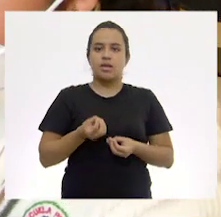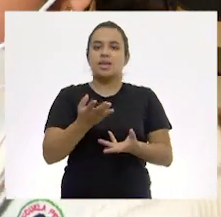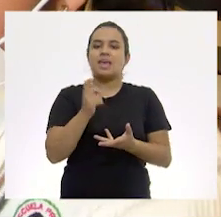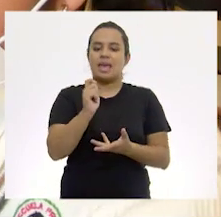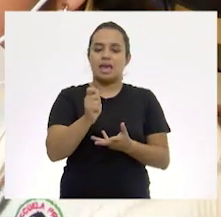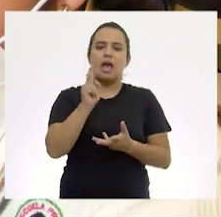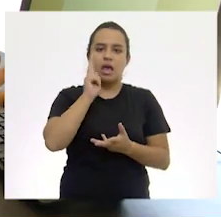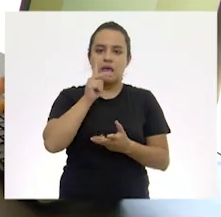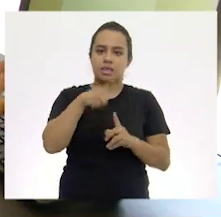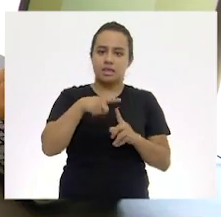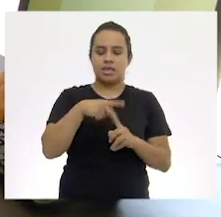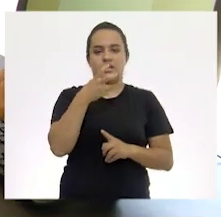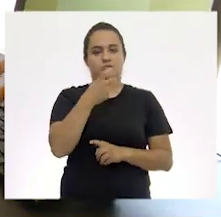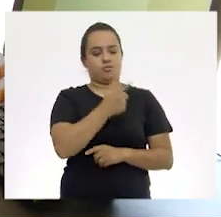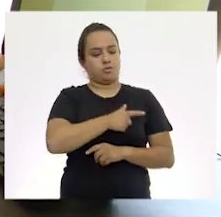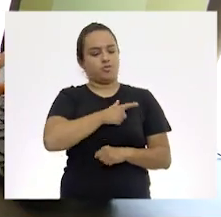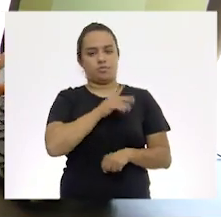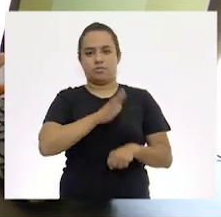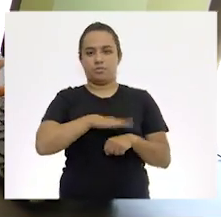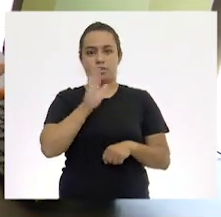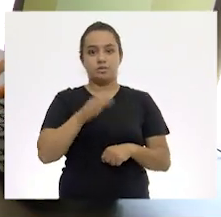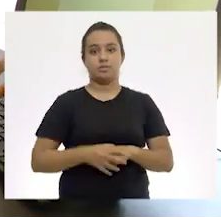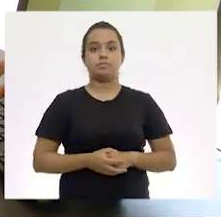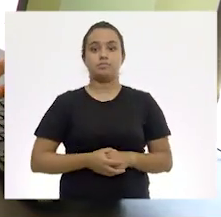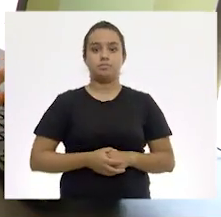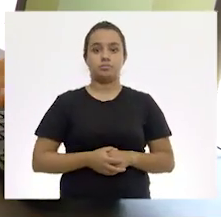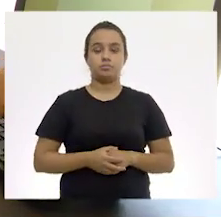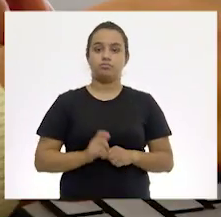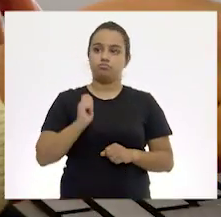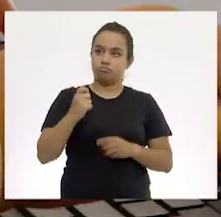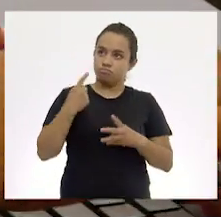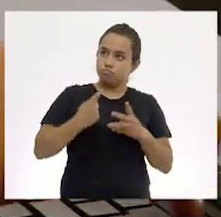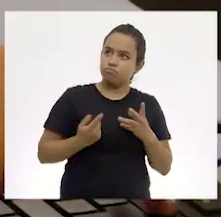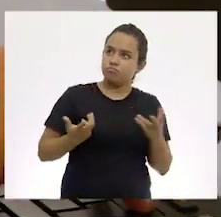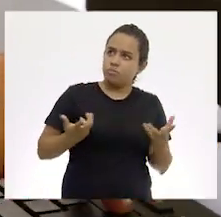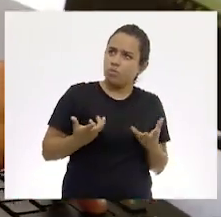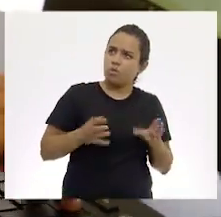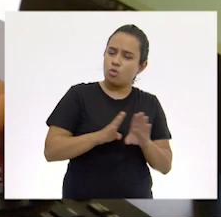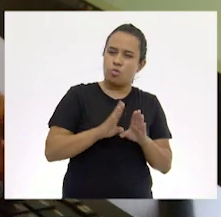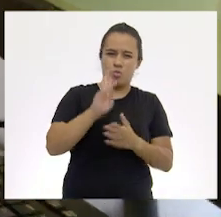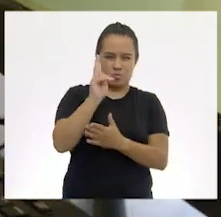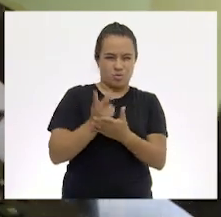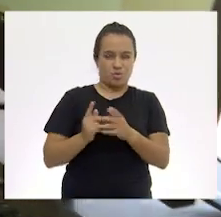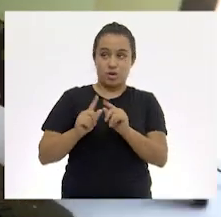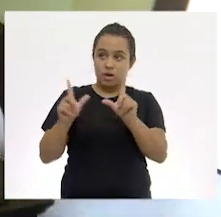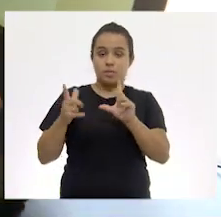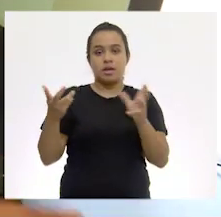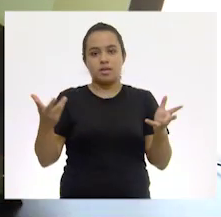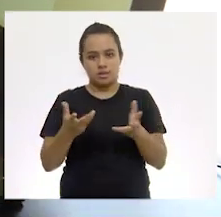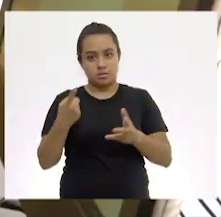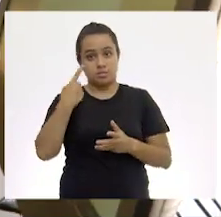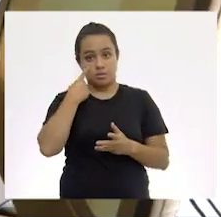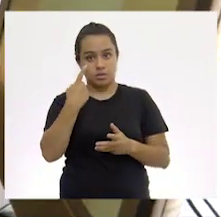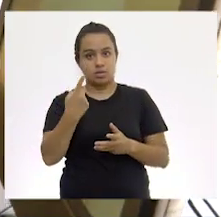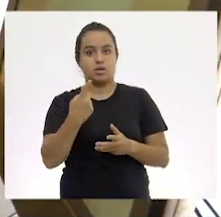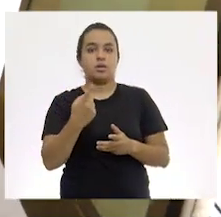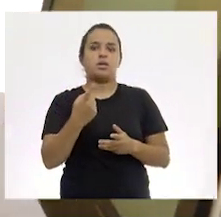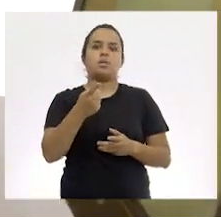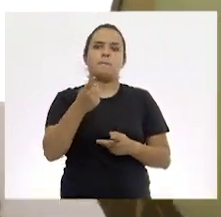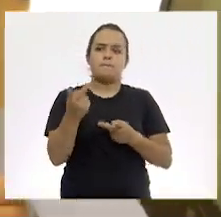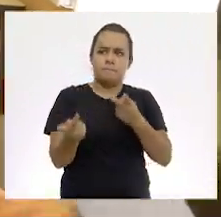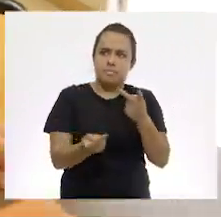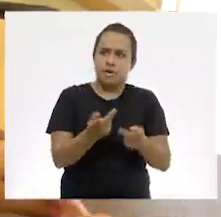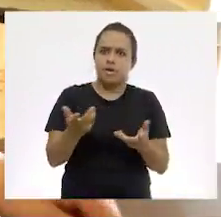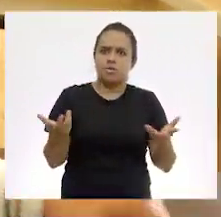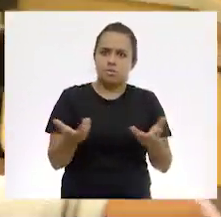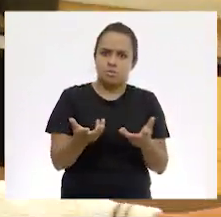esas son mis partes favoritas. Me dan indicaciones qué hacer en el programa. Me dicen, haz las preguntas y